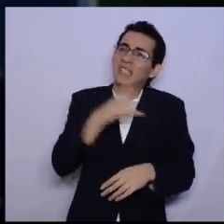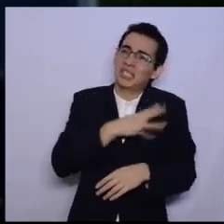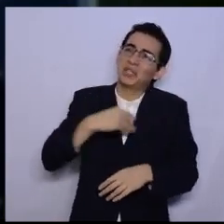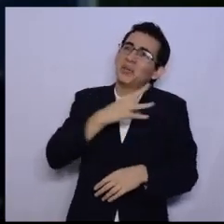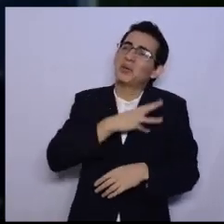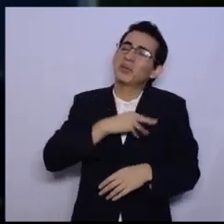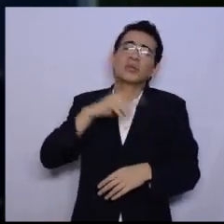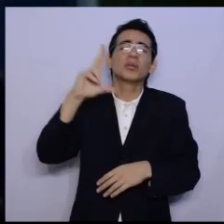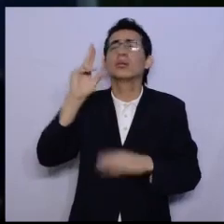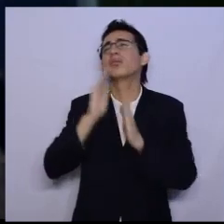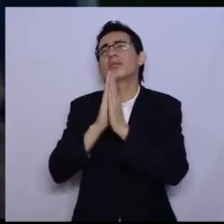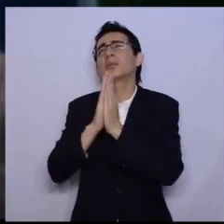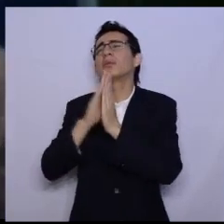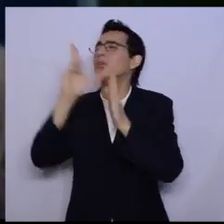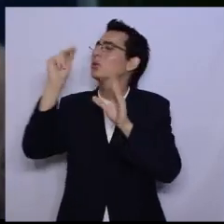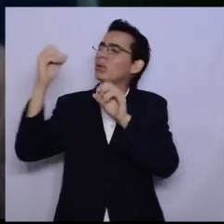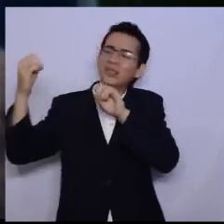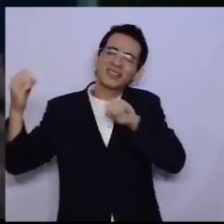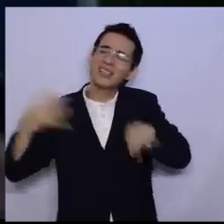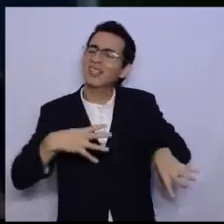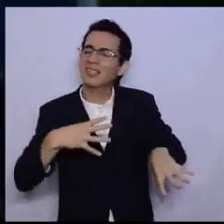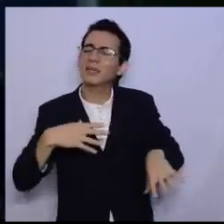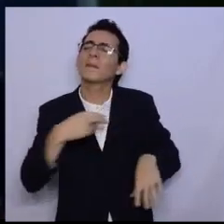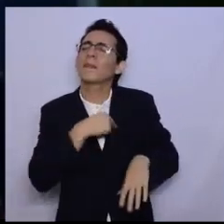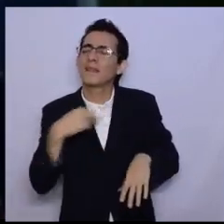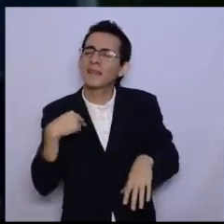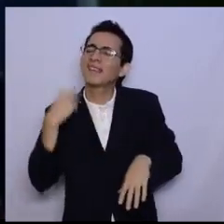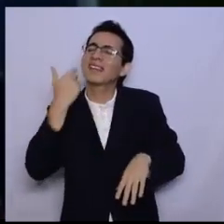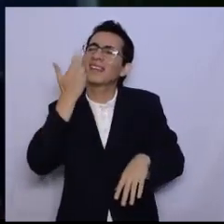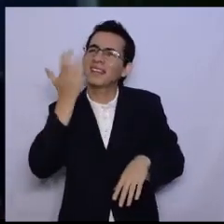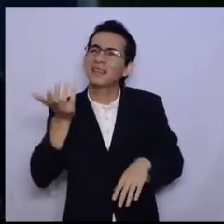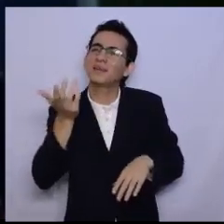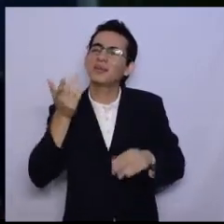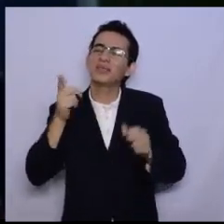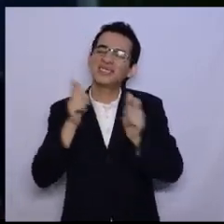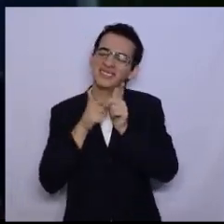tratando, formando, quebrantando, limando,